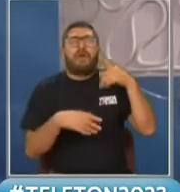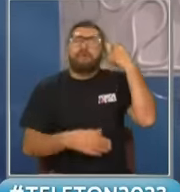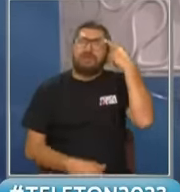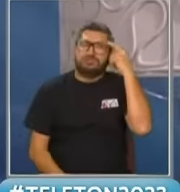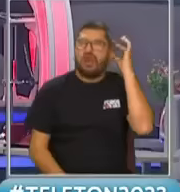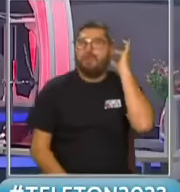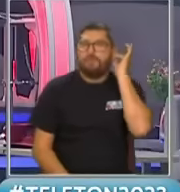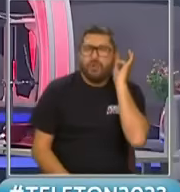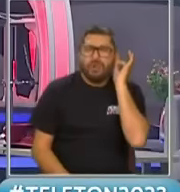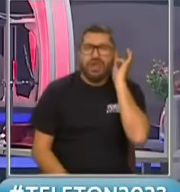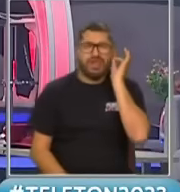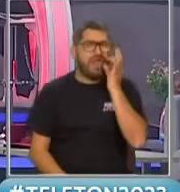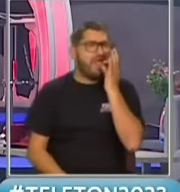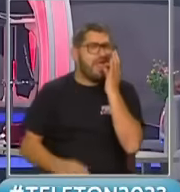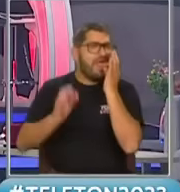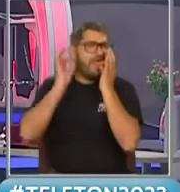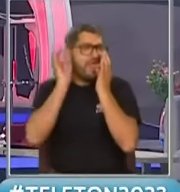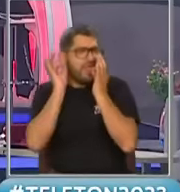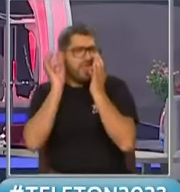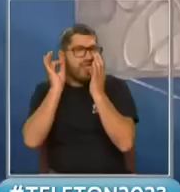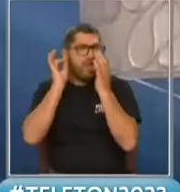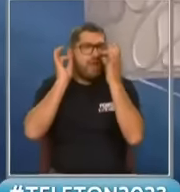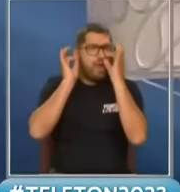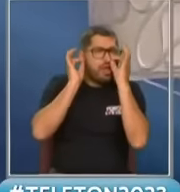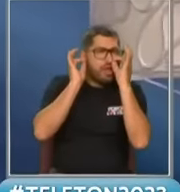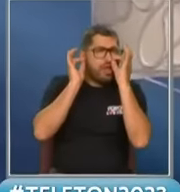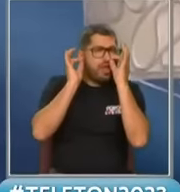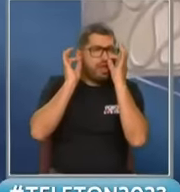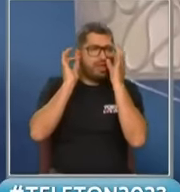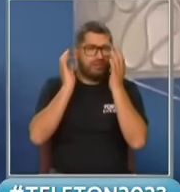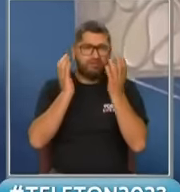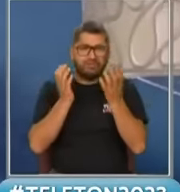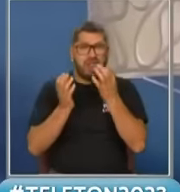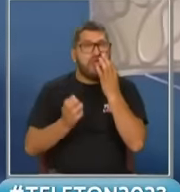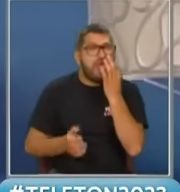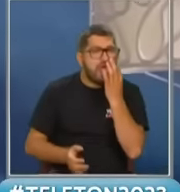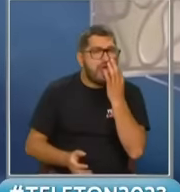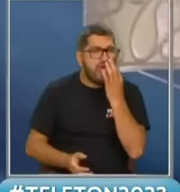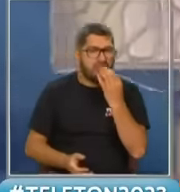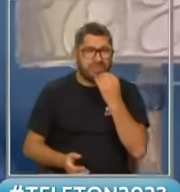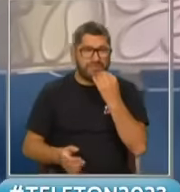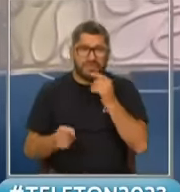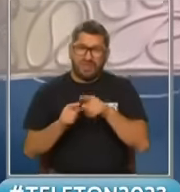en la lengua. Bueno, eso doy gracias.